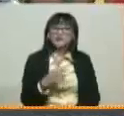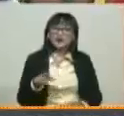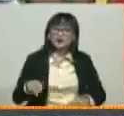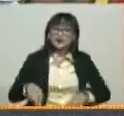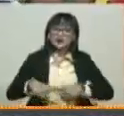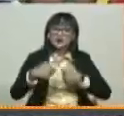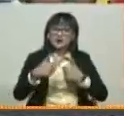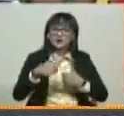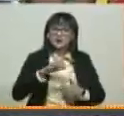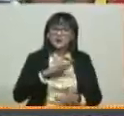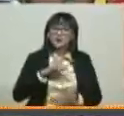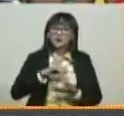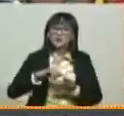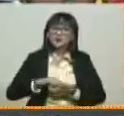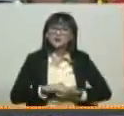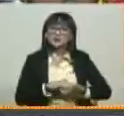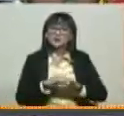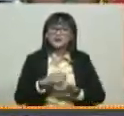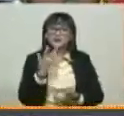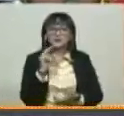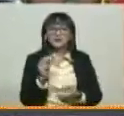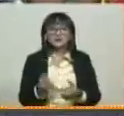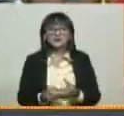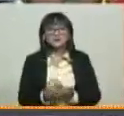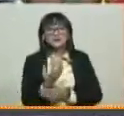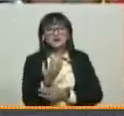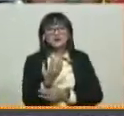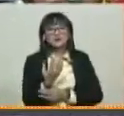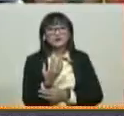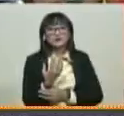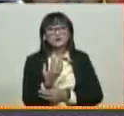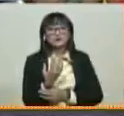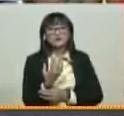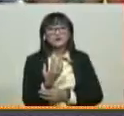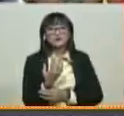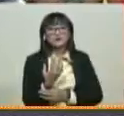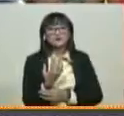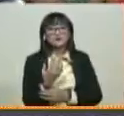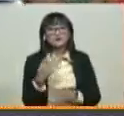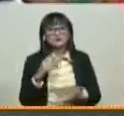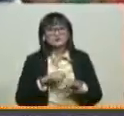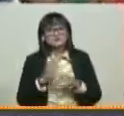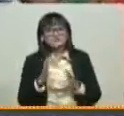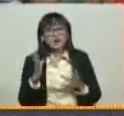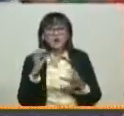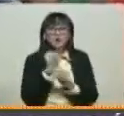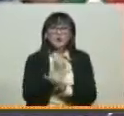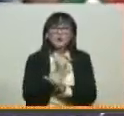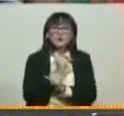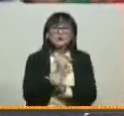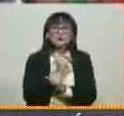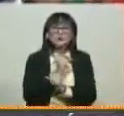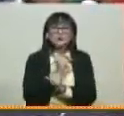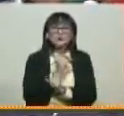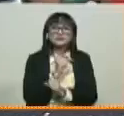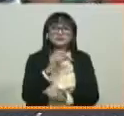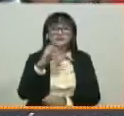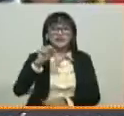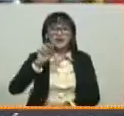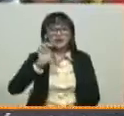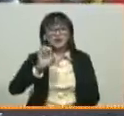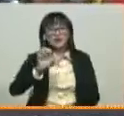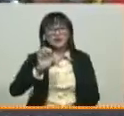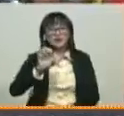Trujillo. El 20 de mayo, cuando en horas de la noche el Consejo Nacional